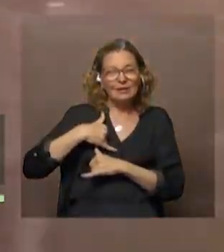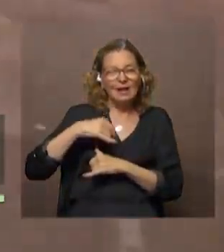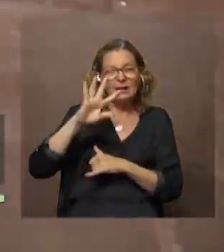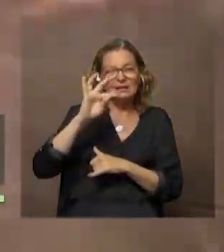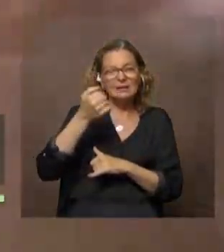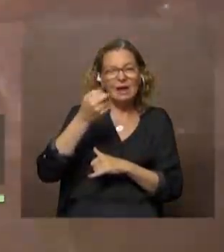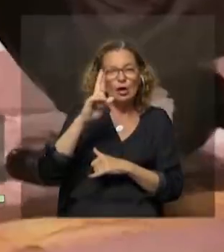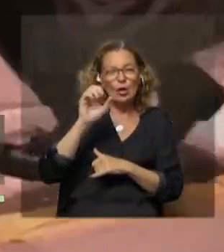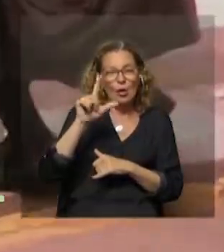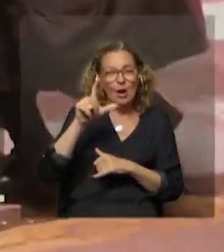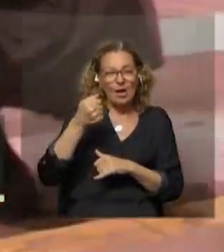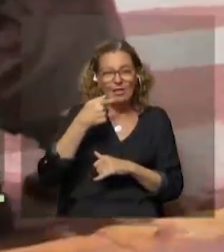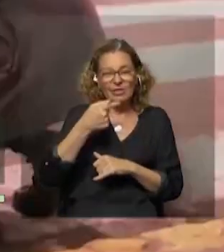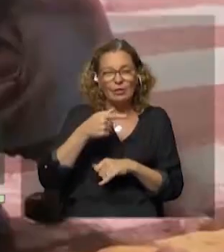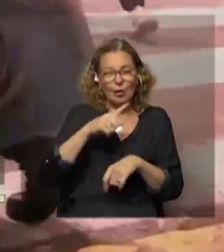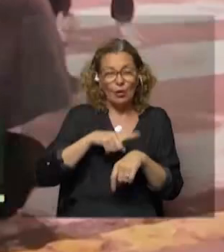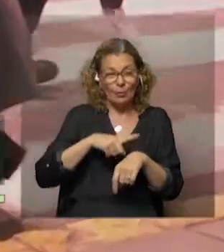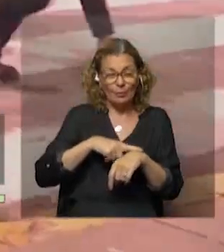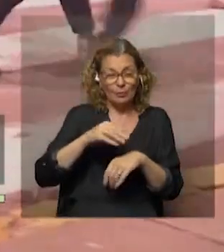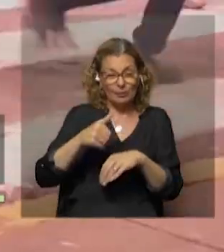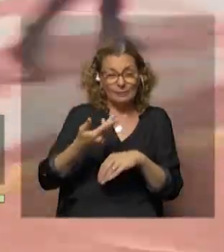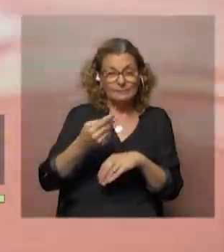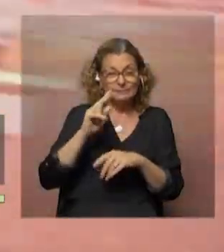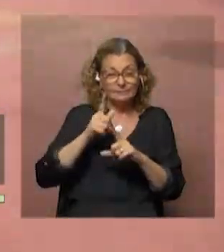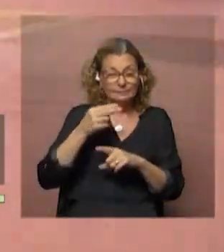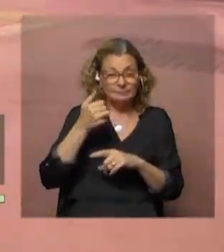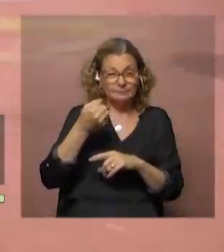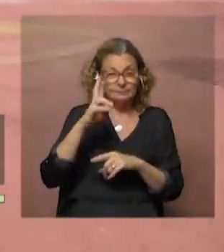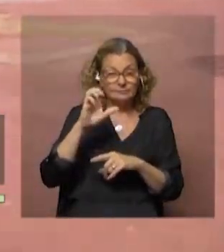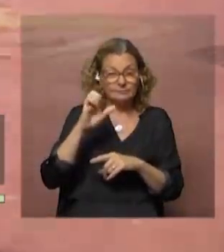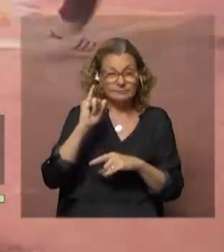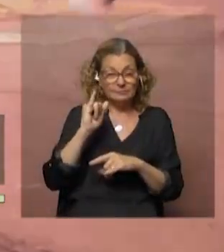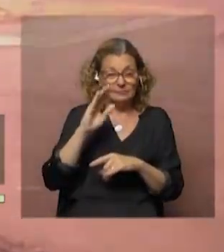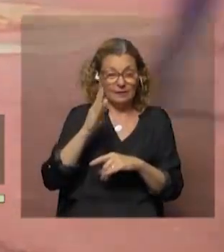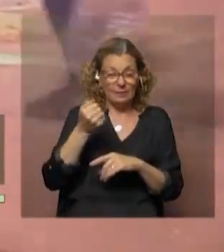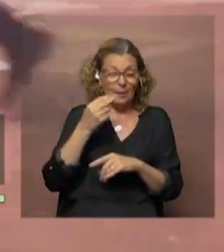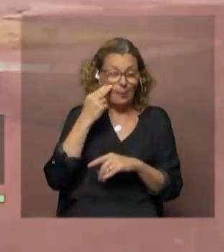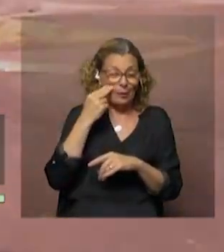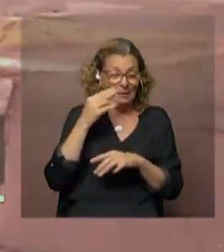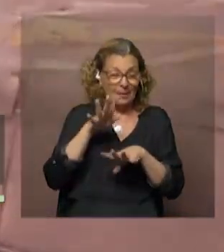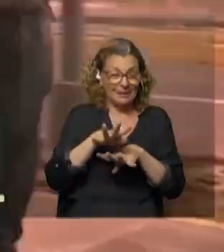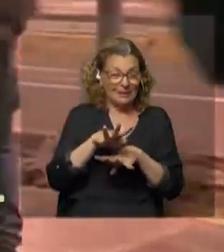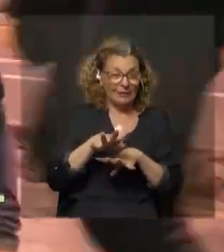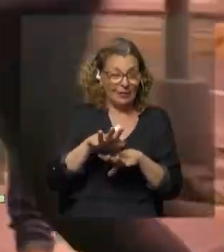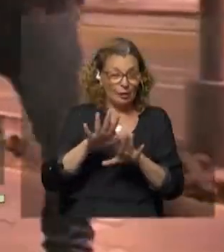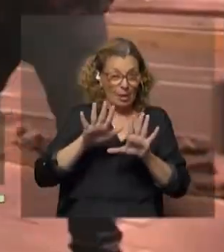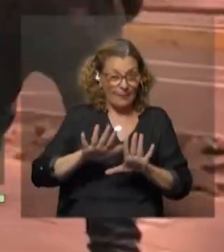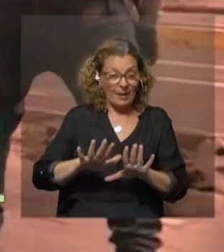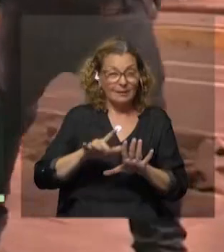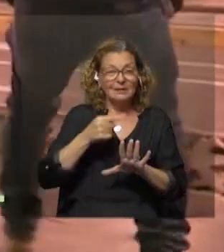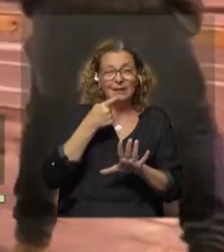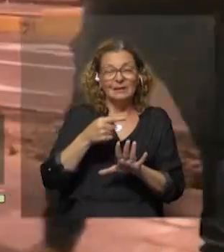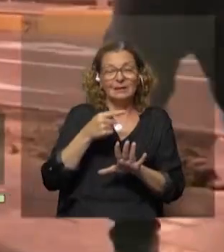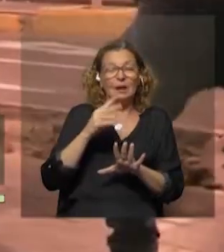anunció hoy que en las próximas horas se declarará también la emergencia en Arequipa otro de los focos de las manifestaciones ciudadanas la presidenta